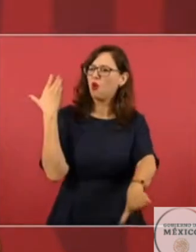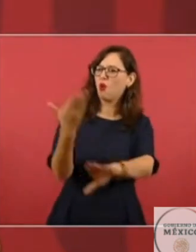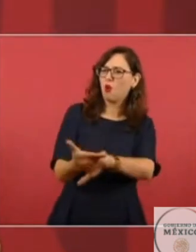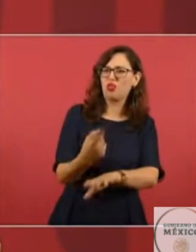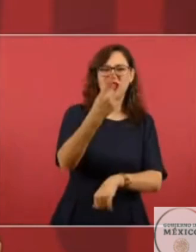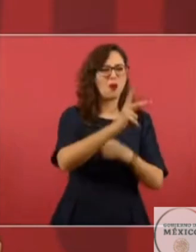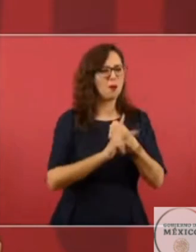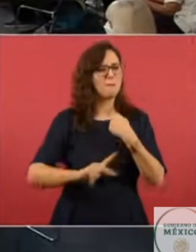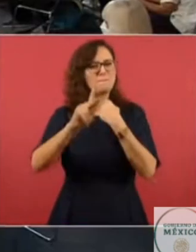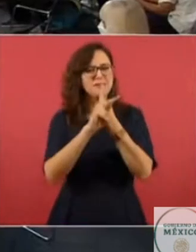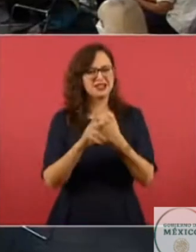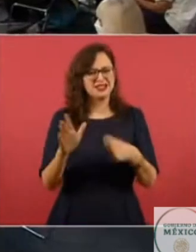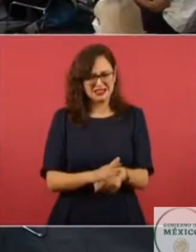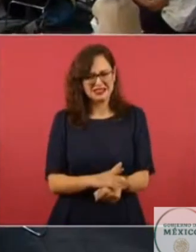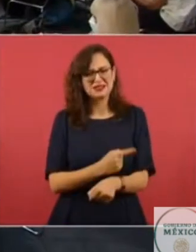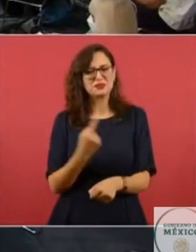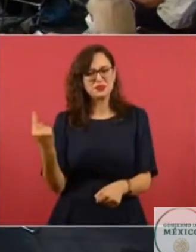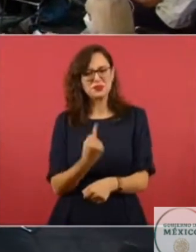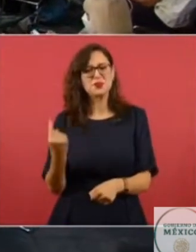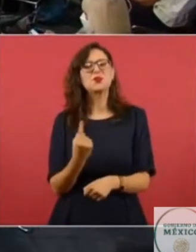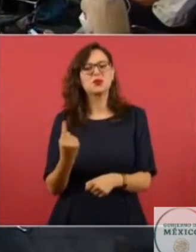¿Por qué no